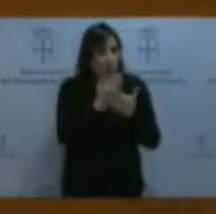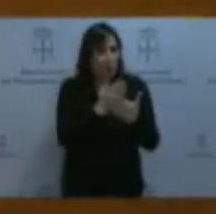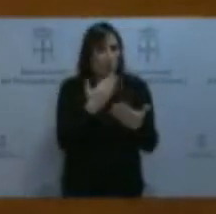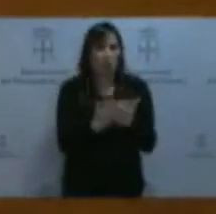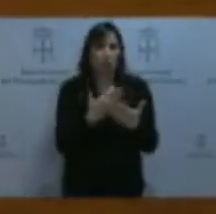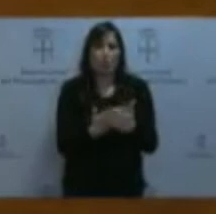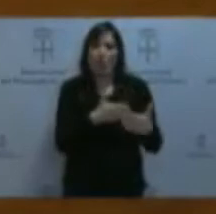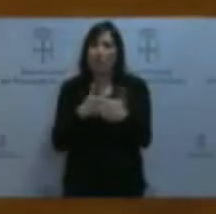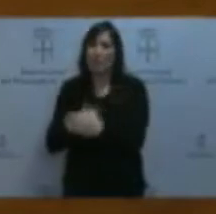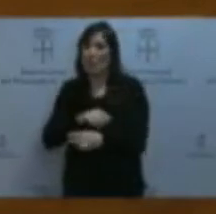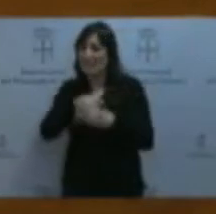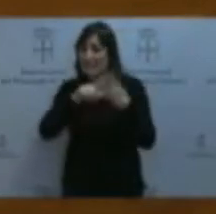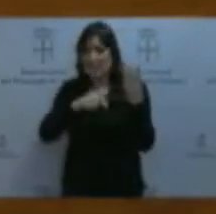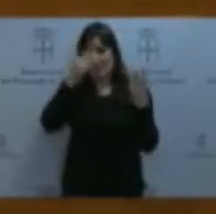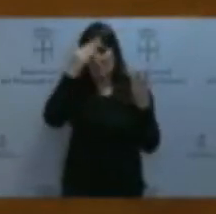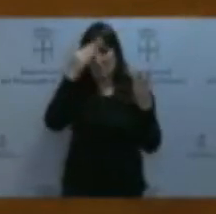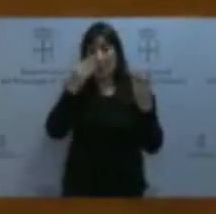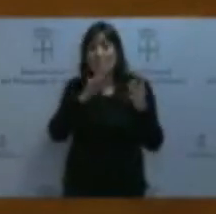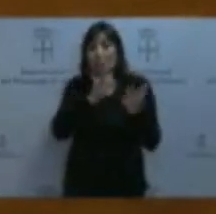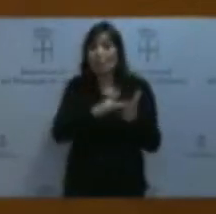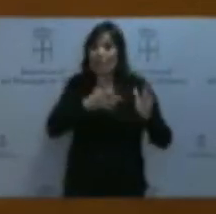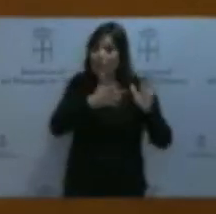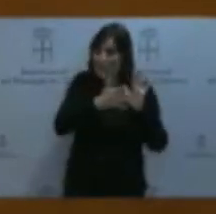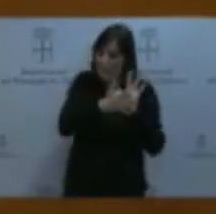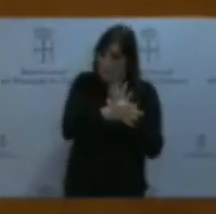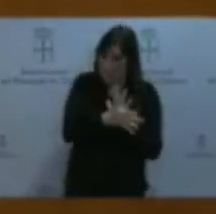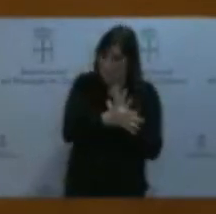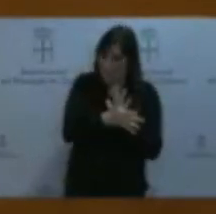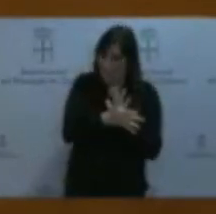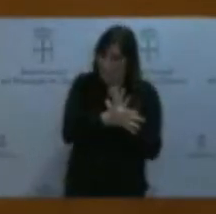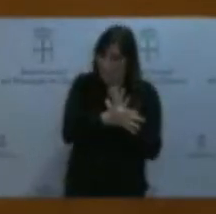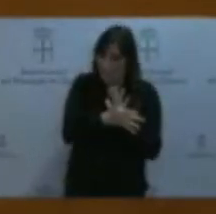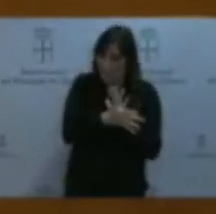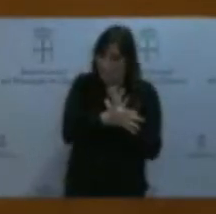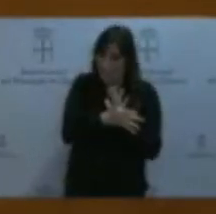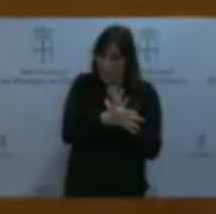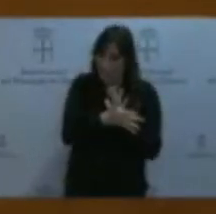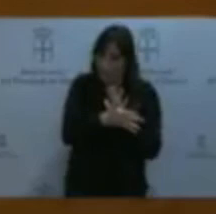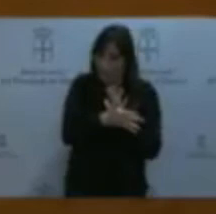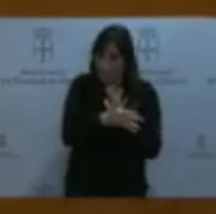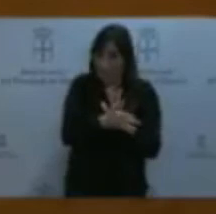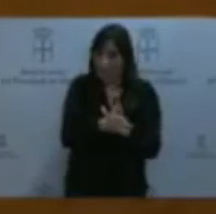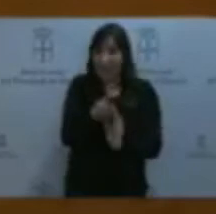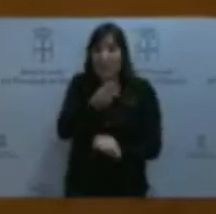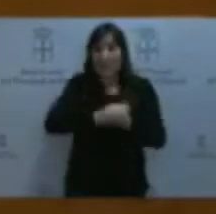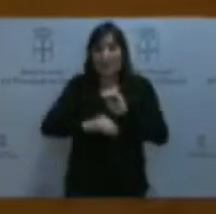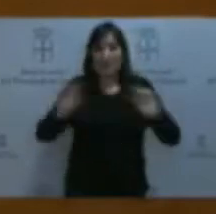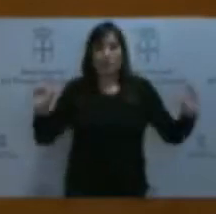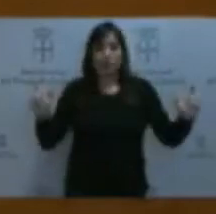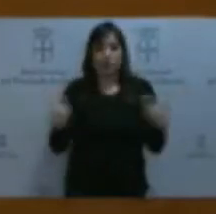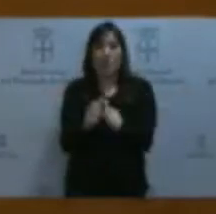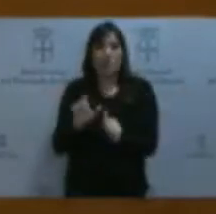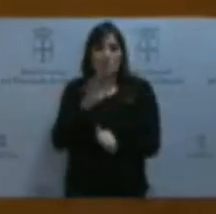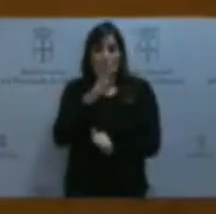explicar el cada vez más drástico descenso de la natalidad. Uno, la estabilidad del empleo, la elevada tasa